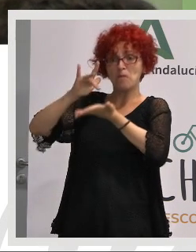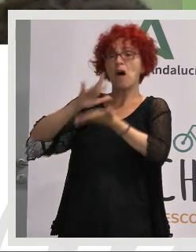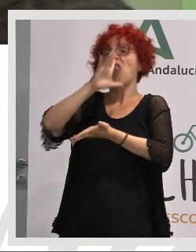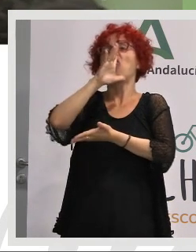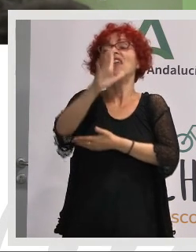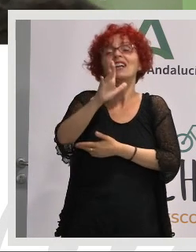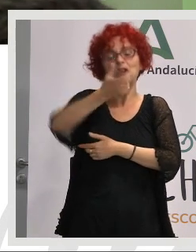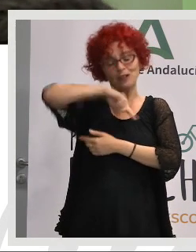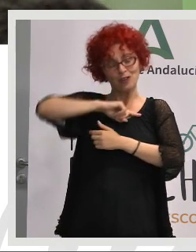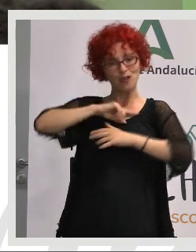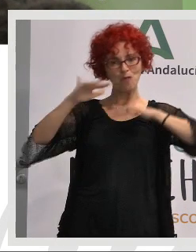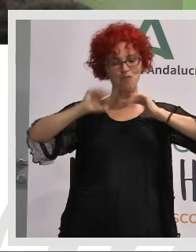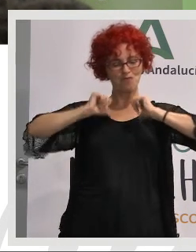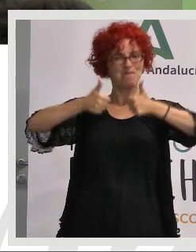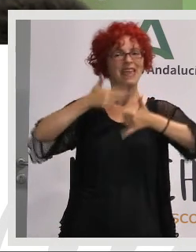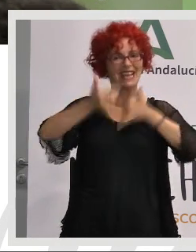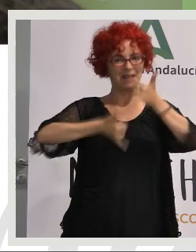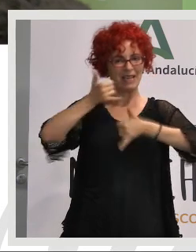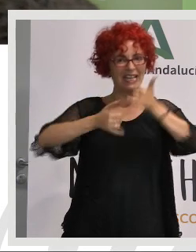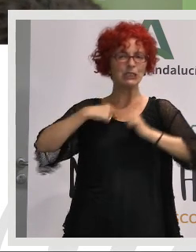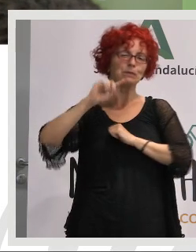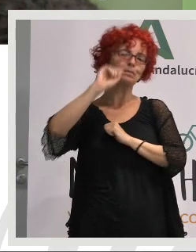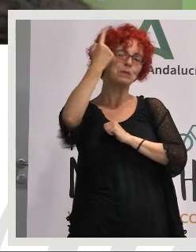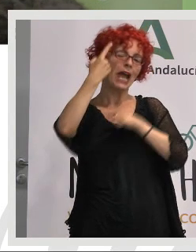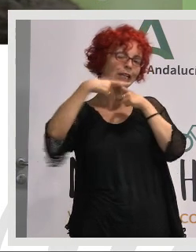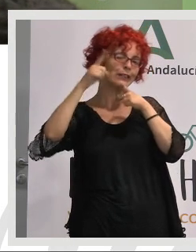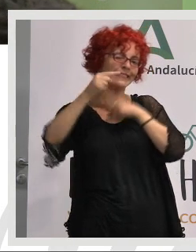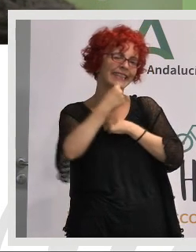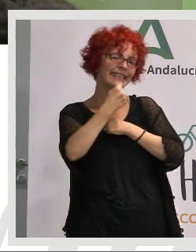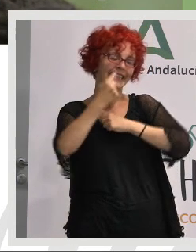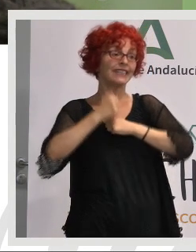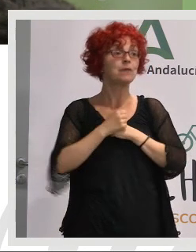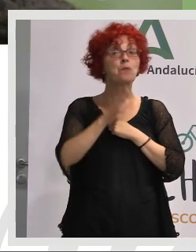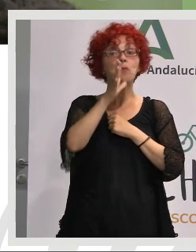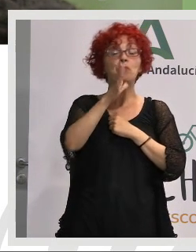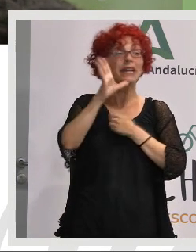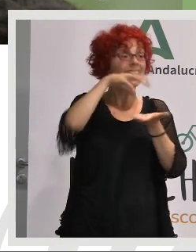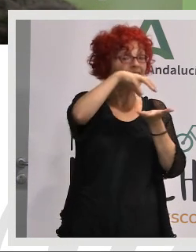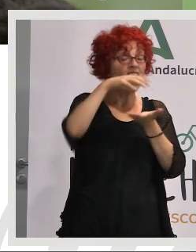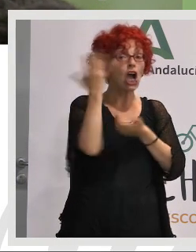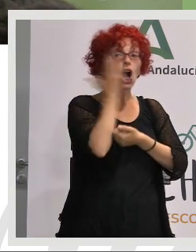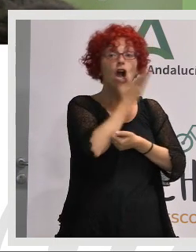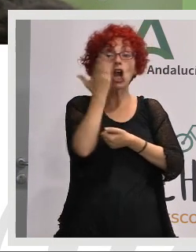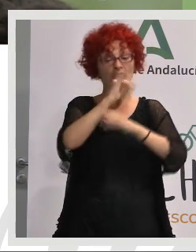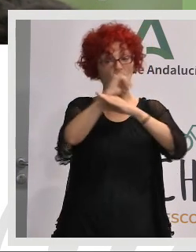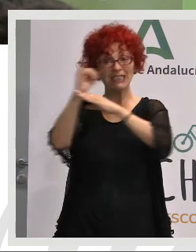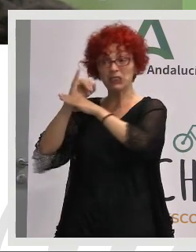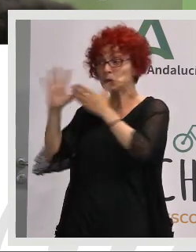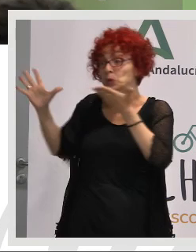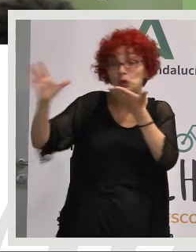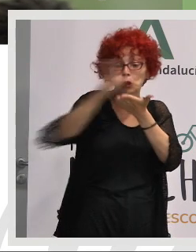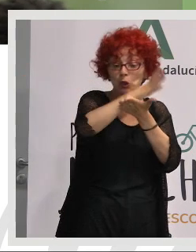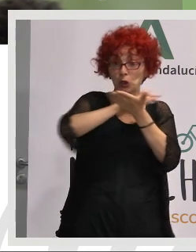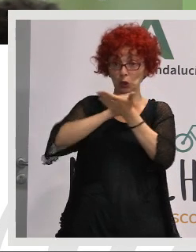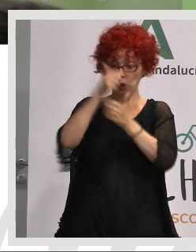Marcha. Antes quería hacerles una pequeña anotación porque todos los centros que han participado en este